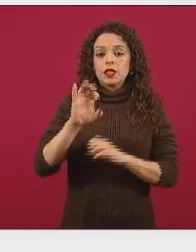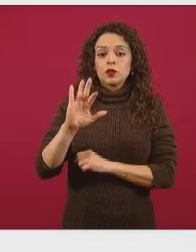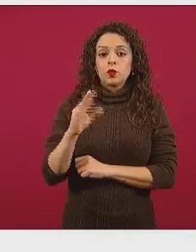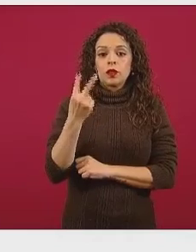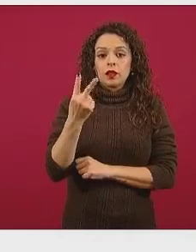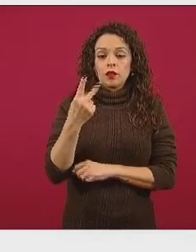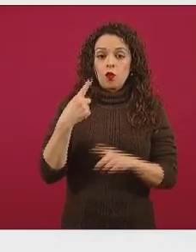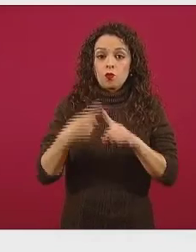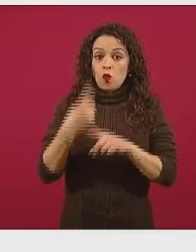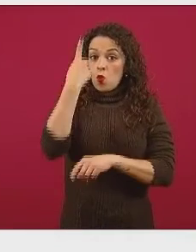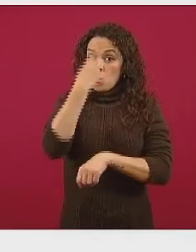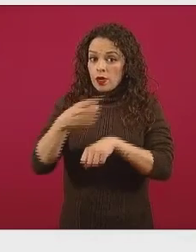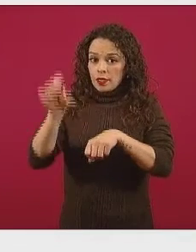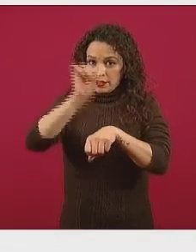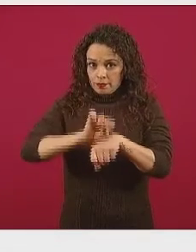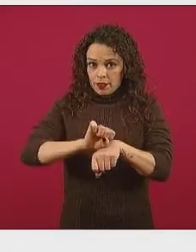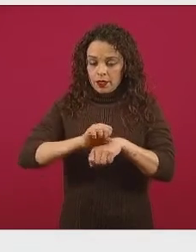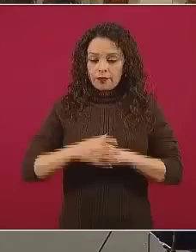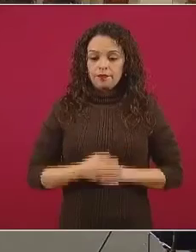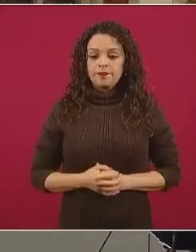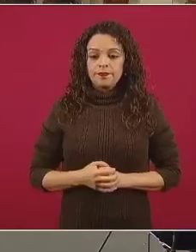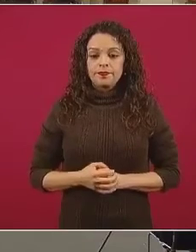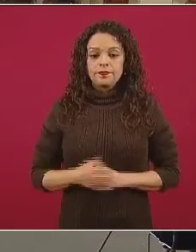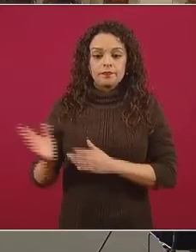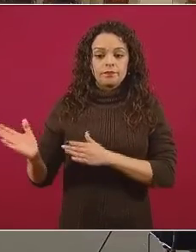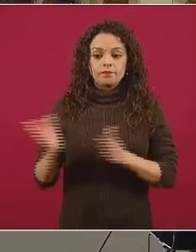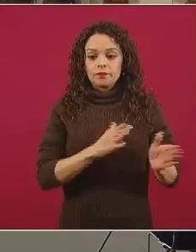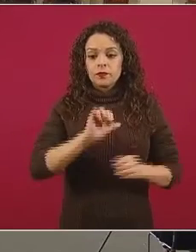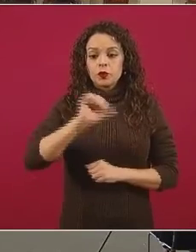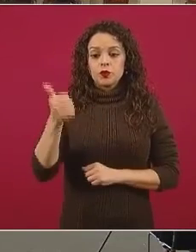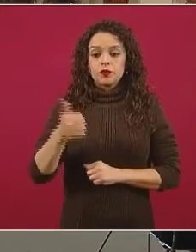3.552 por semana. La siguiente